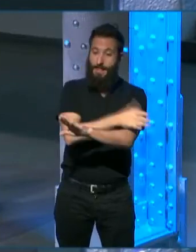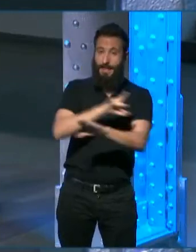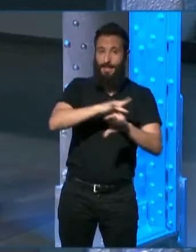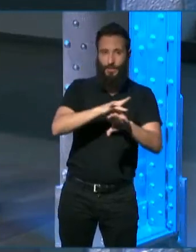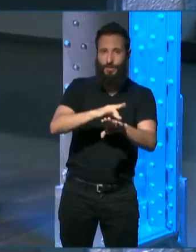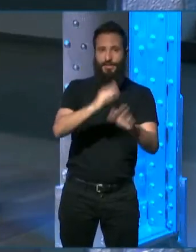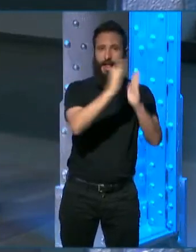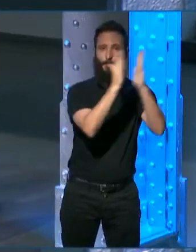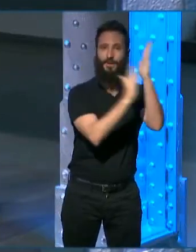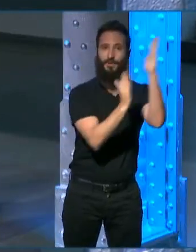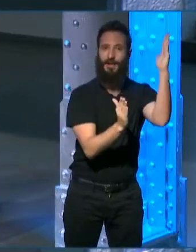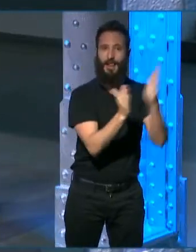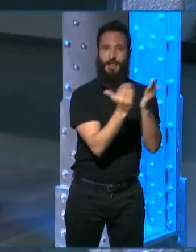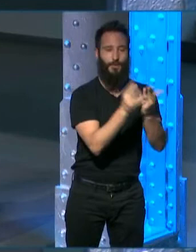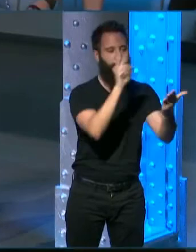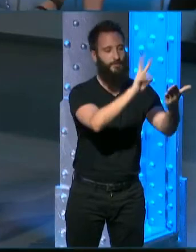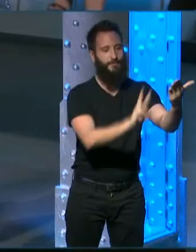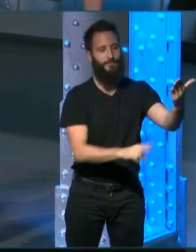libros. Esa es mi...